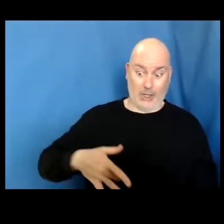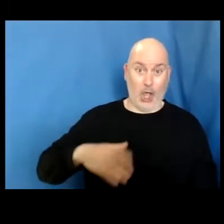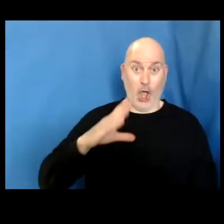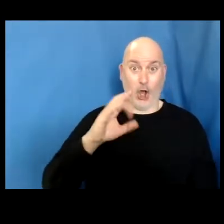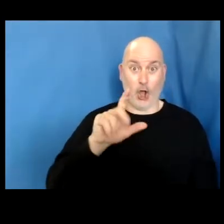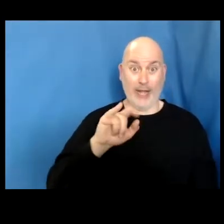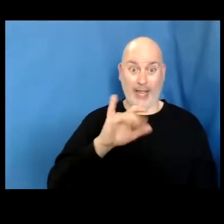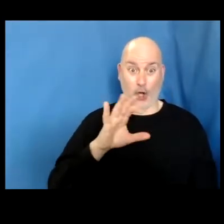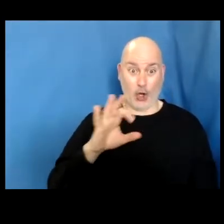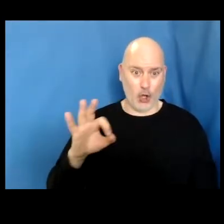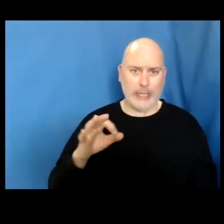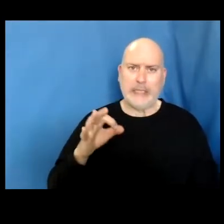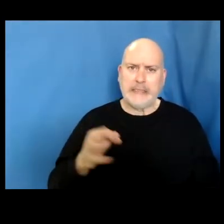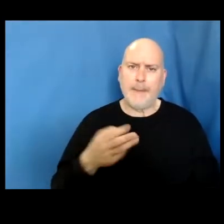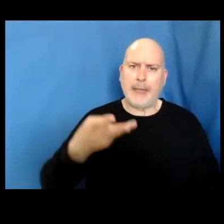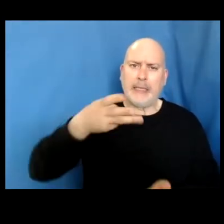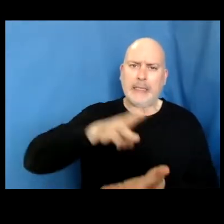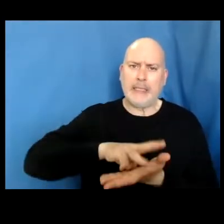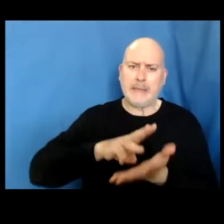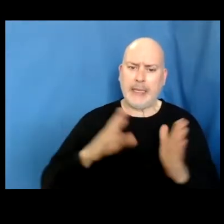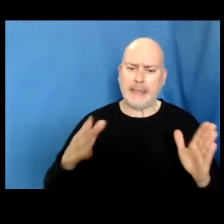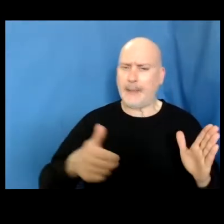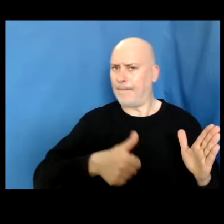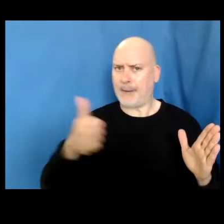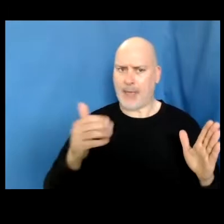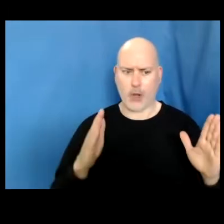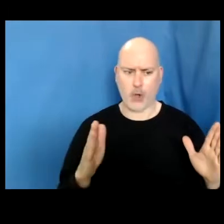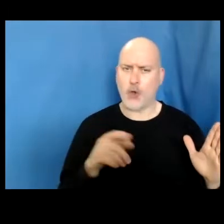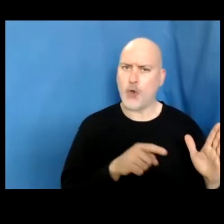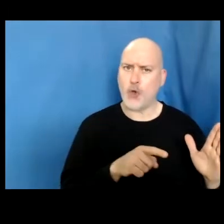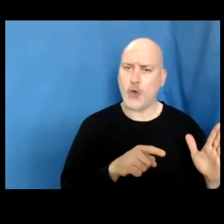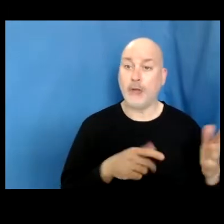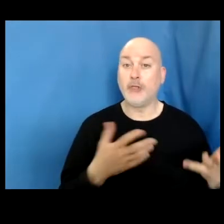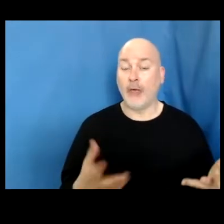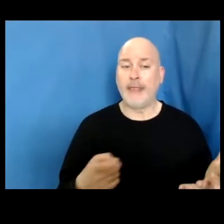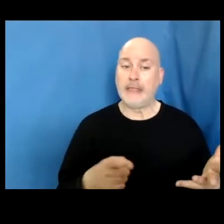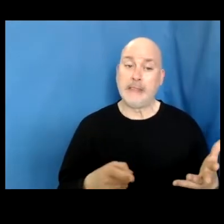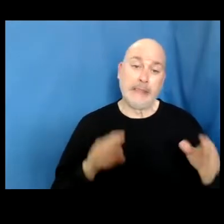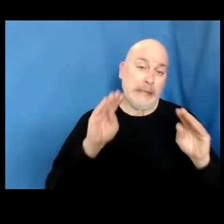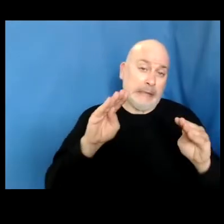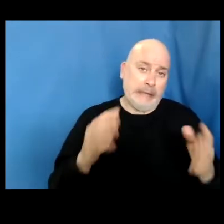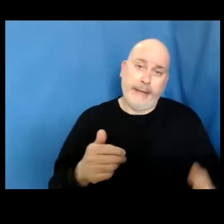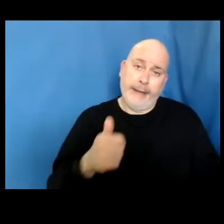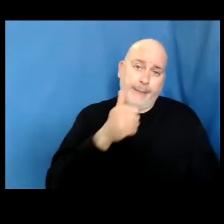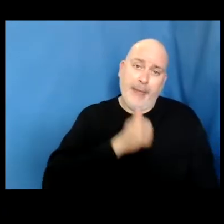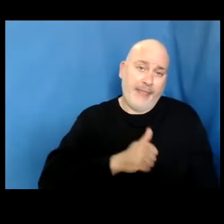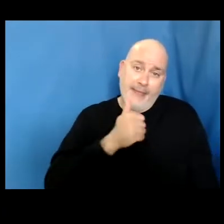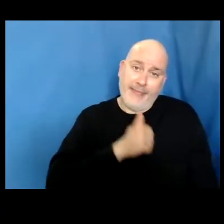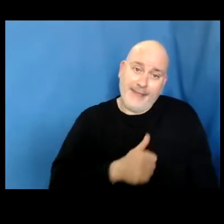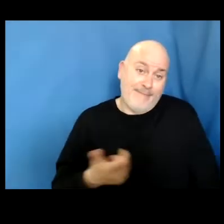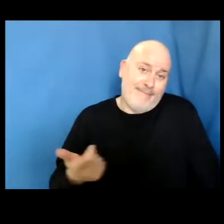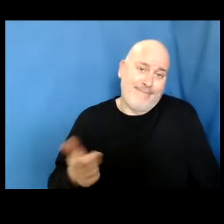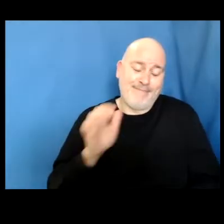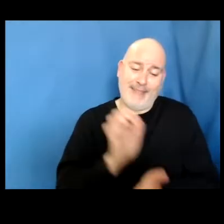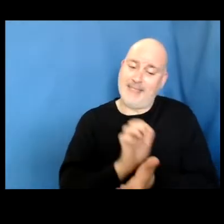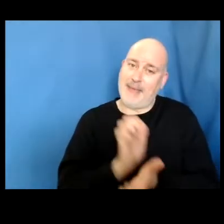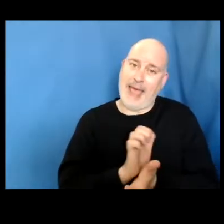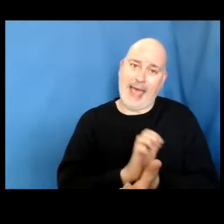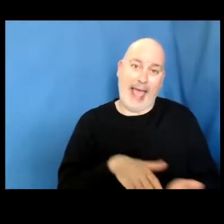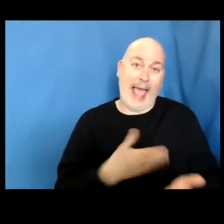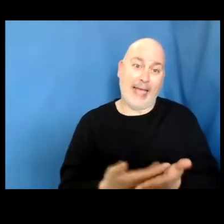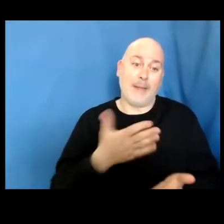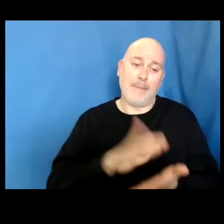incluye el primer trimestre, lo que aconsejamos es un poquito de paciencia y esperar a que pasen los